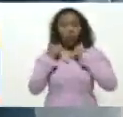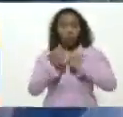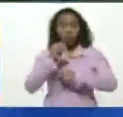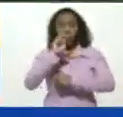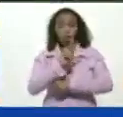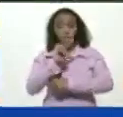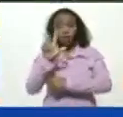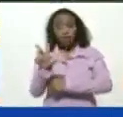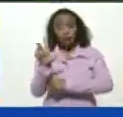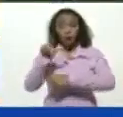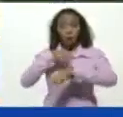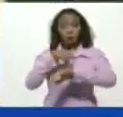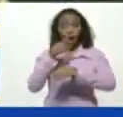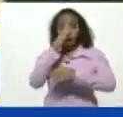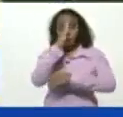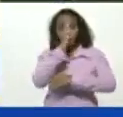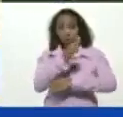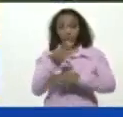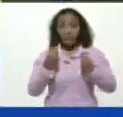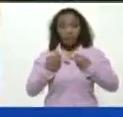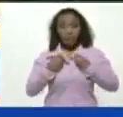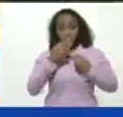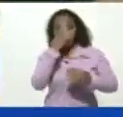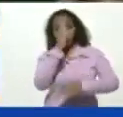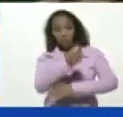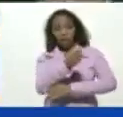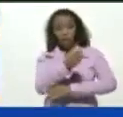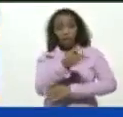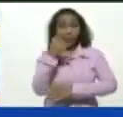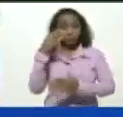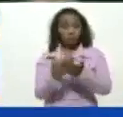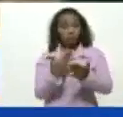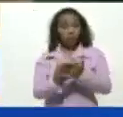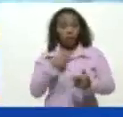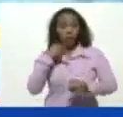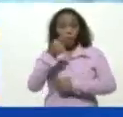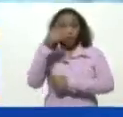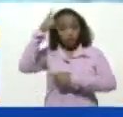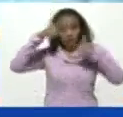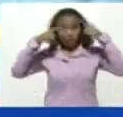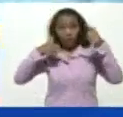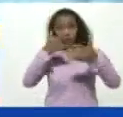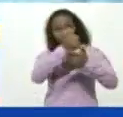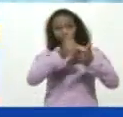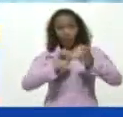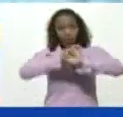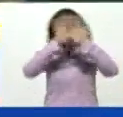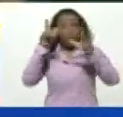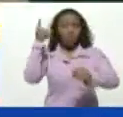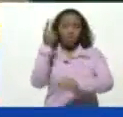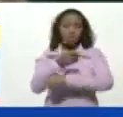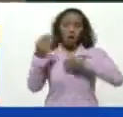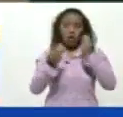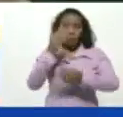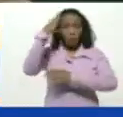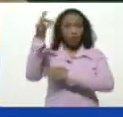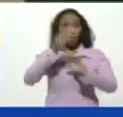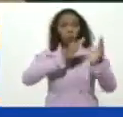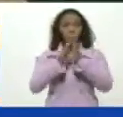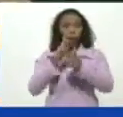2, 3 horas, estuvimos allí en vivo y directo, y el comandante Chávez trazó líneas muy claras de lo que deben ser los consejos